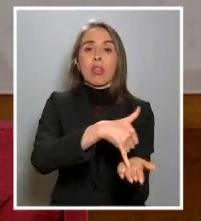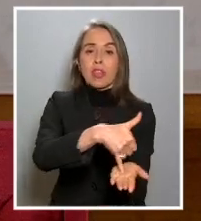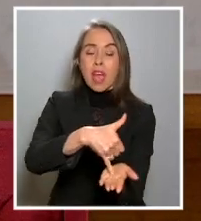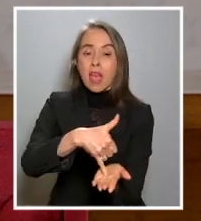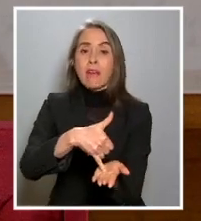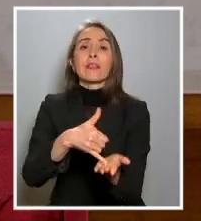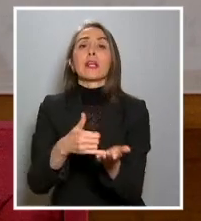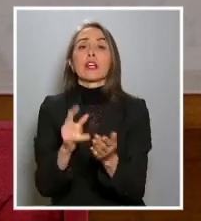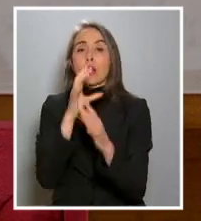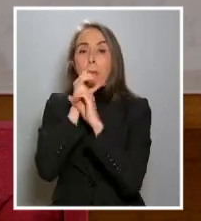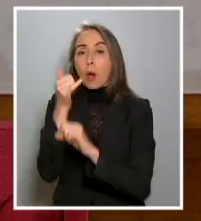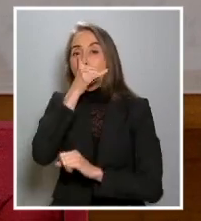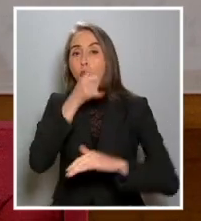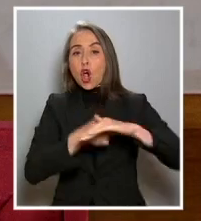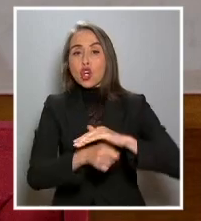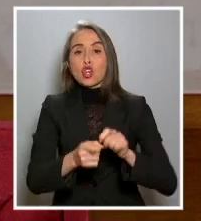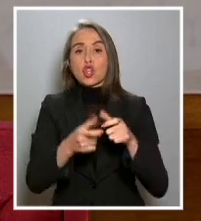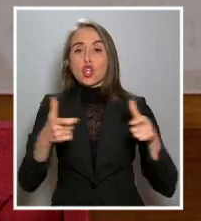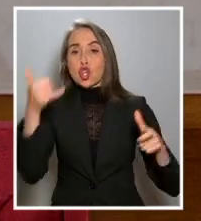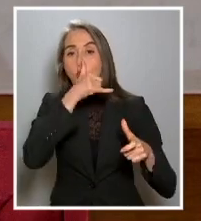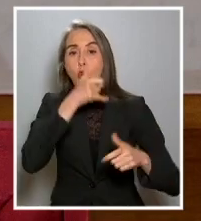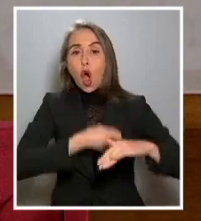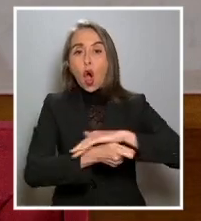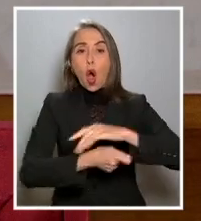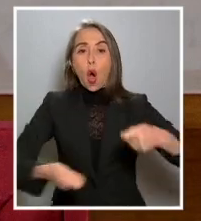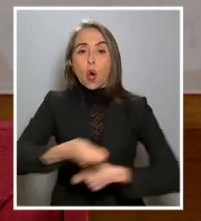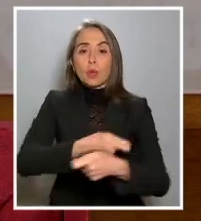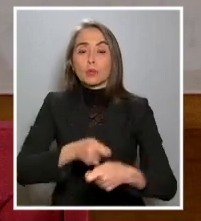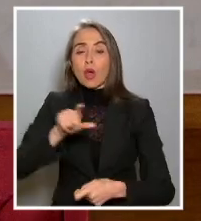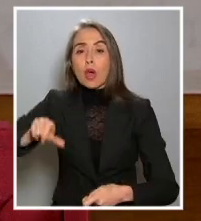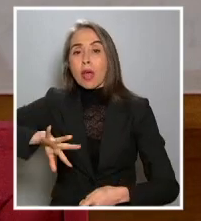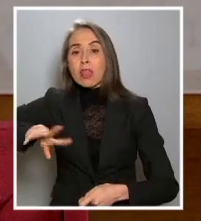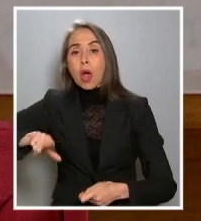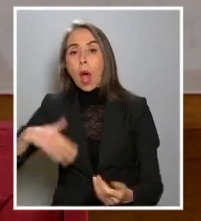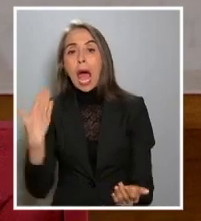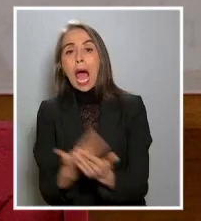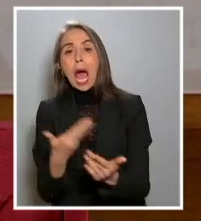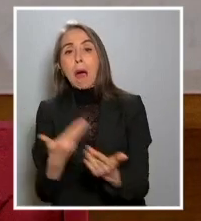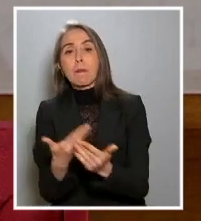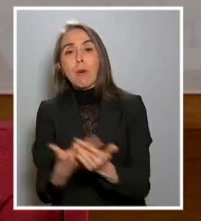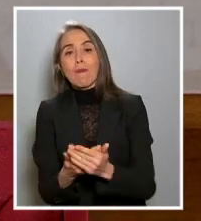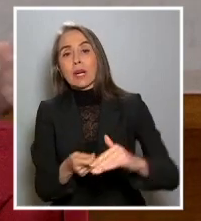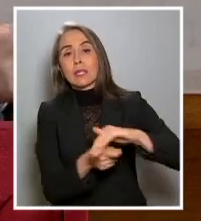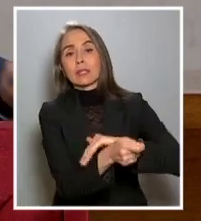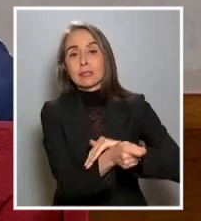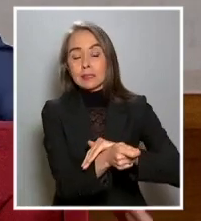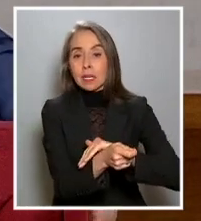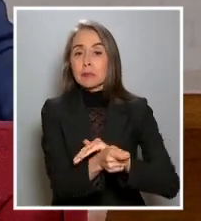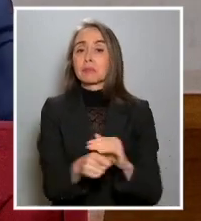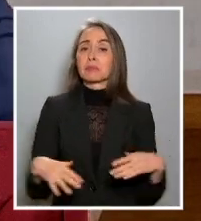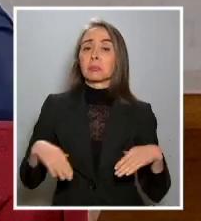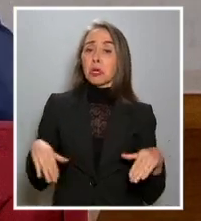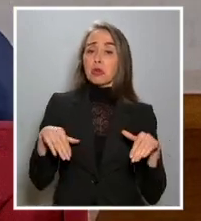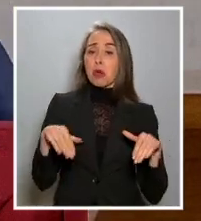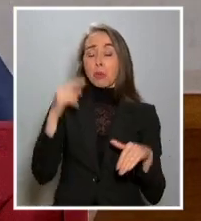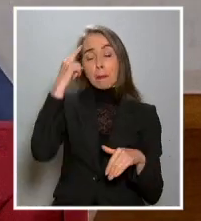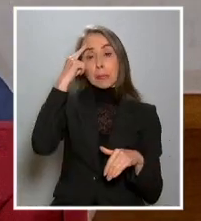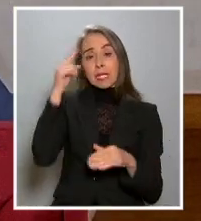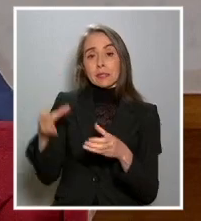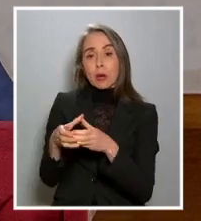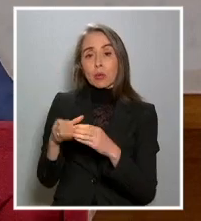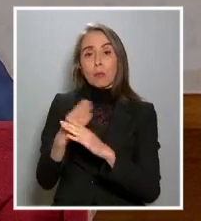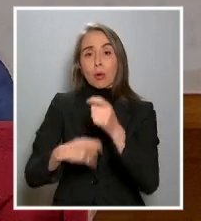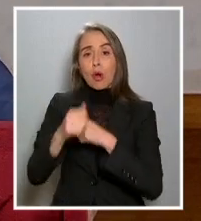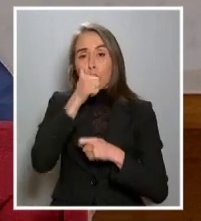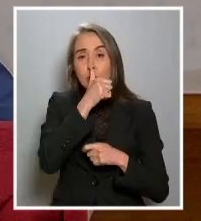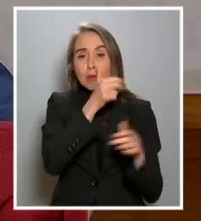flaquezas para resistir la corrupción son entonces aprovechadas por los delincuentes. Es cómodo pensar que el crimen organizado